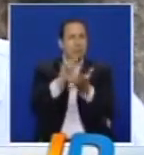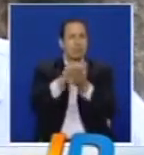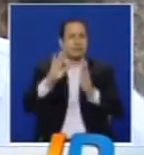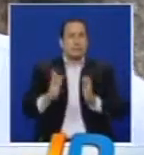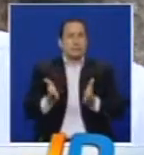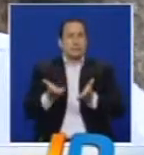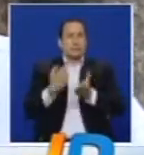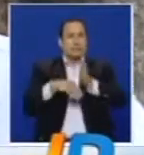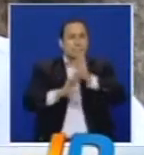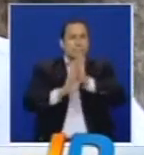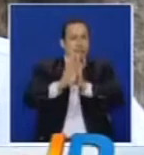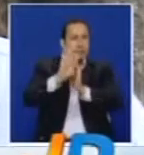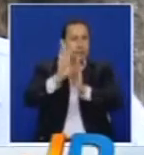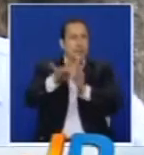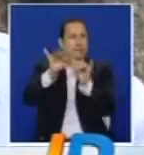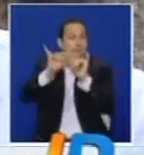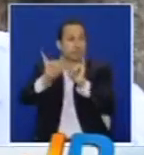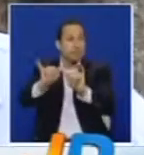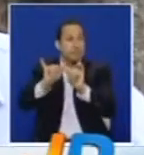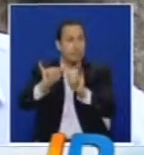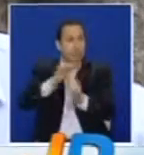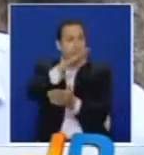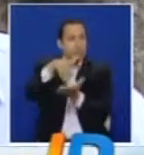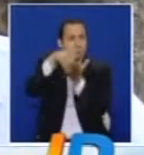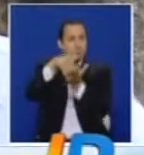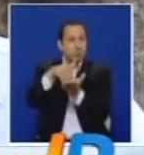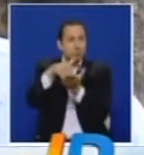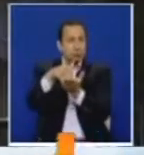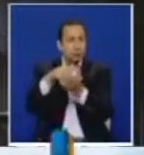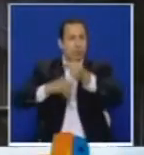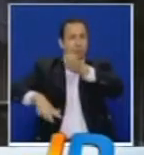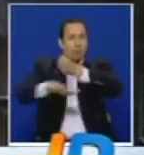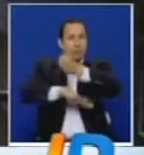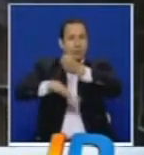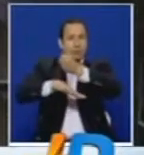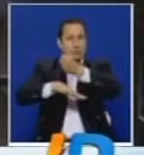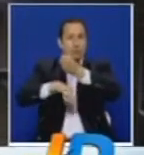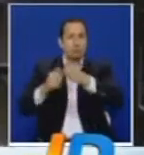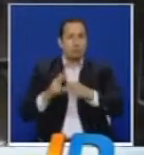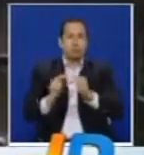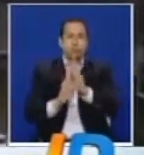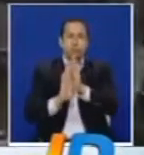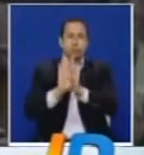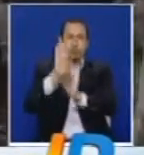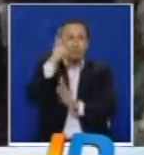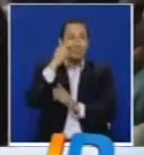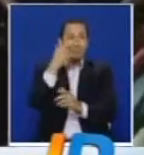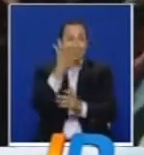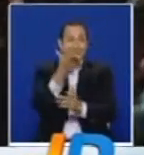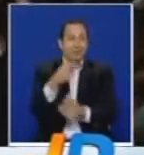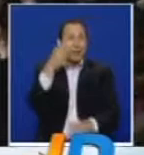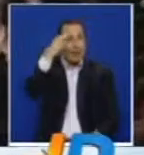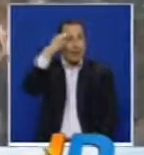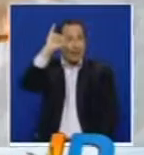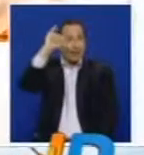creciendo, repito, a partir de sus propias fortalezas, de su propia riqueza. En el marco de esta cumbre, los haitianos recibirán el homenaje a Alexandre